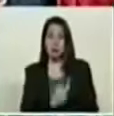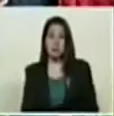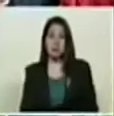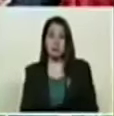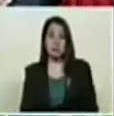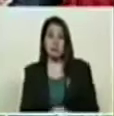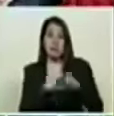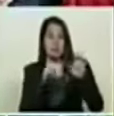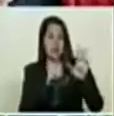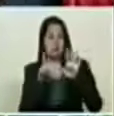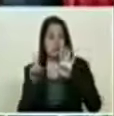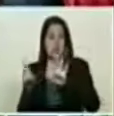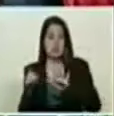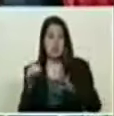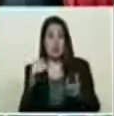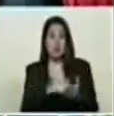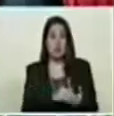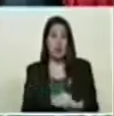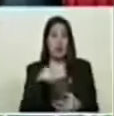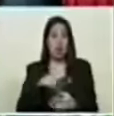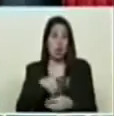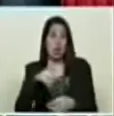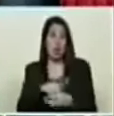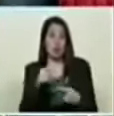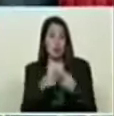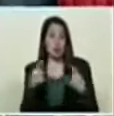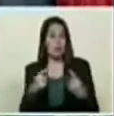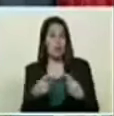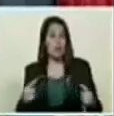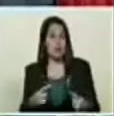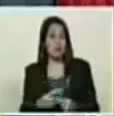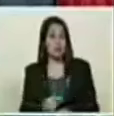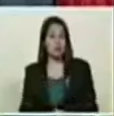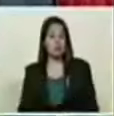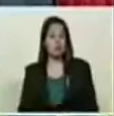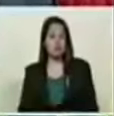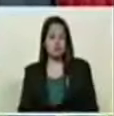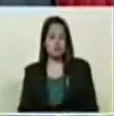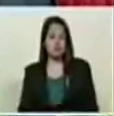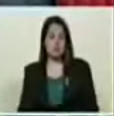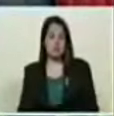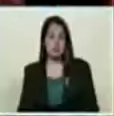66.000 votos de diferencia por el buche, compadre.